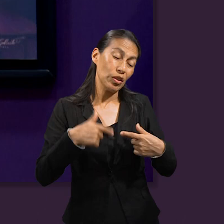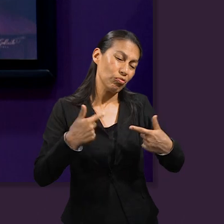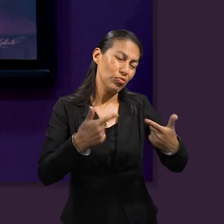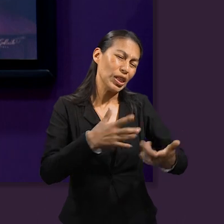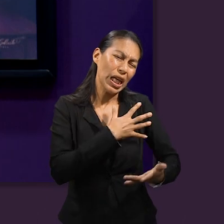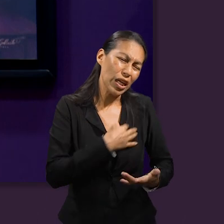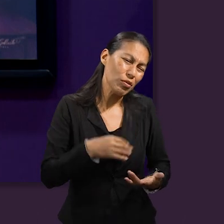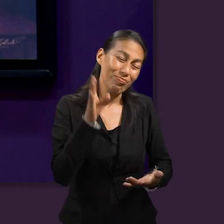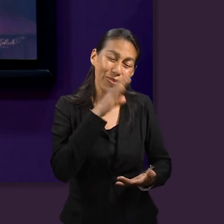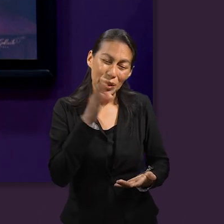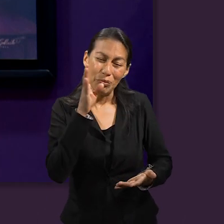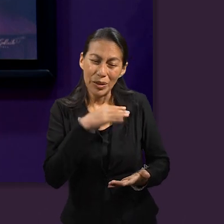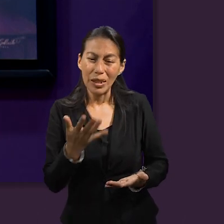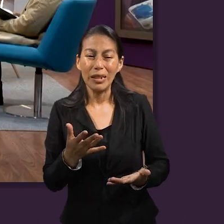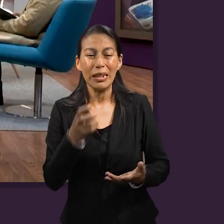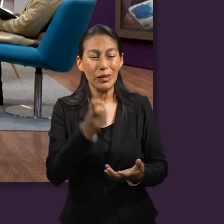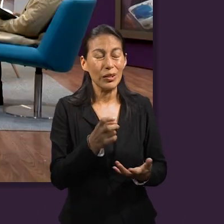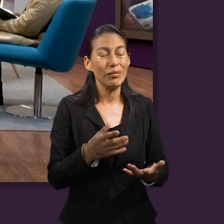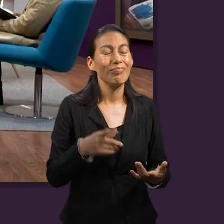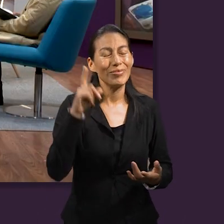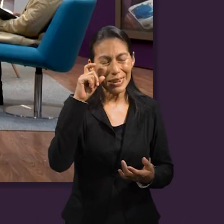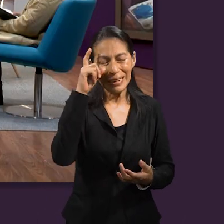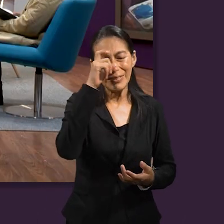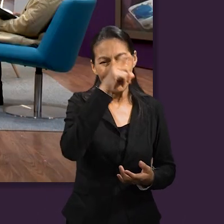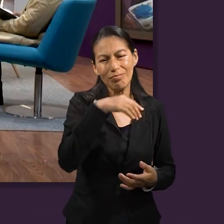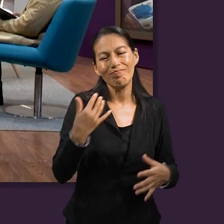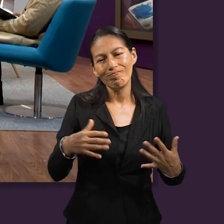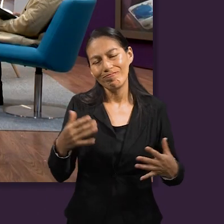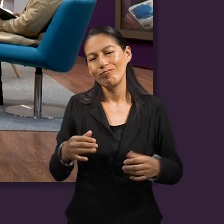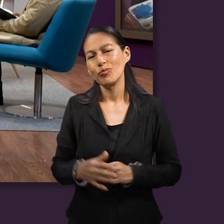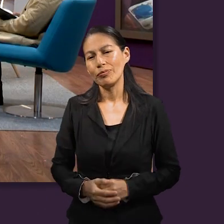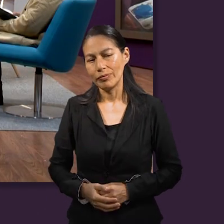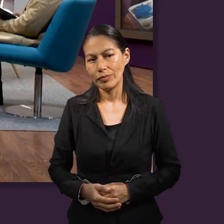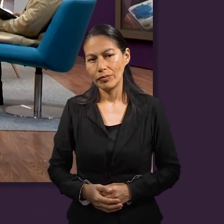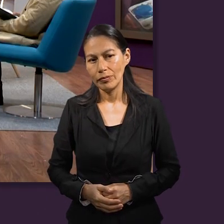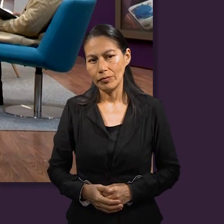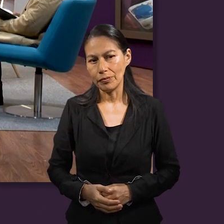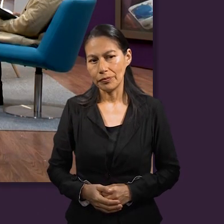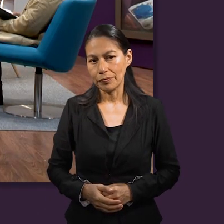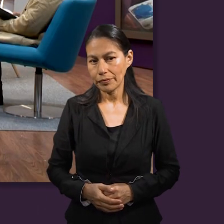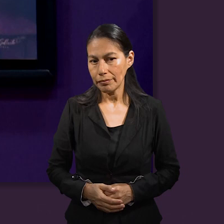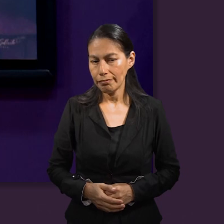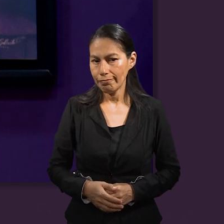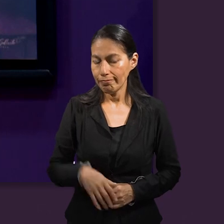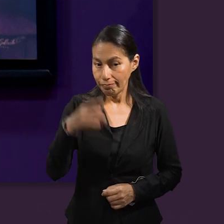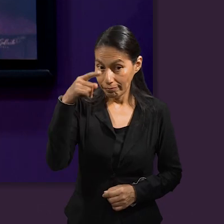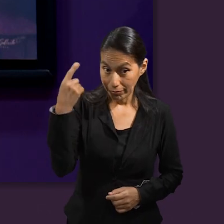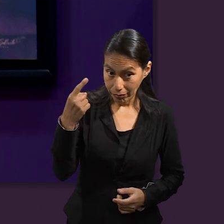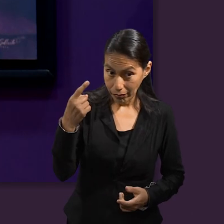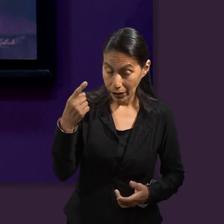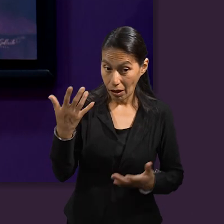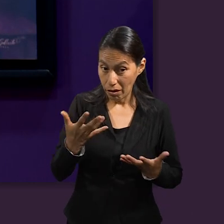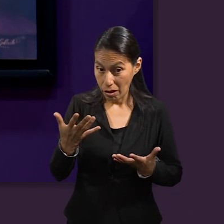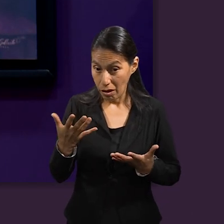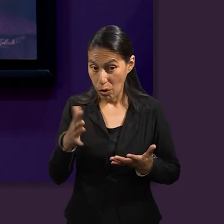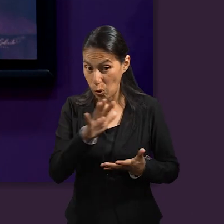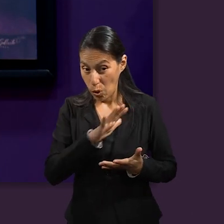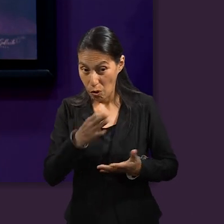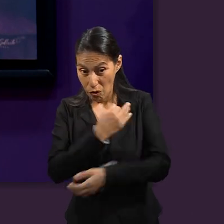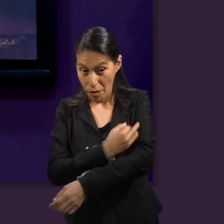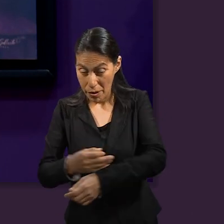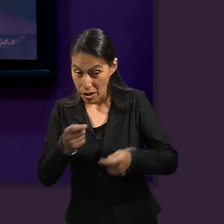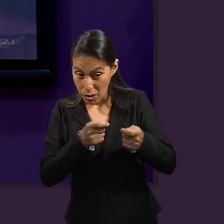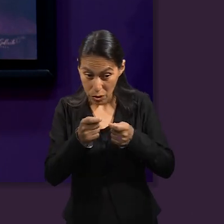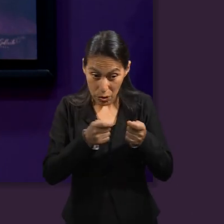de los padres mayormente y eso nos nos pone un reto para todos de que no es fácil